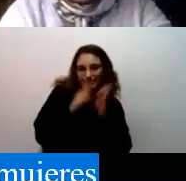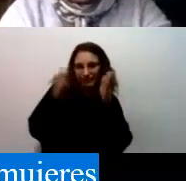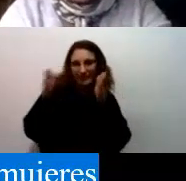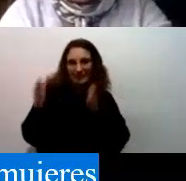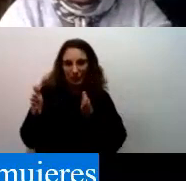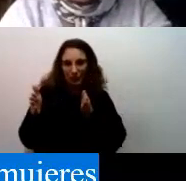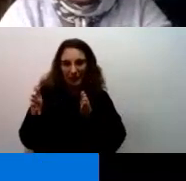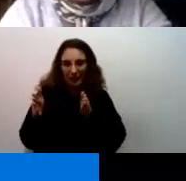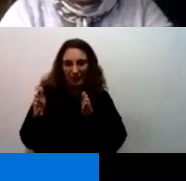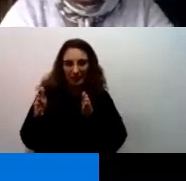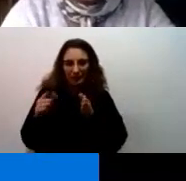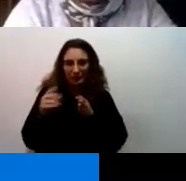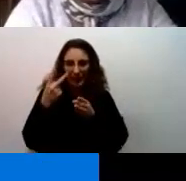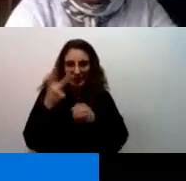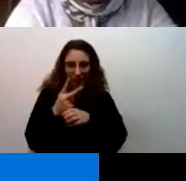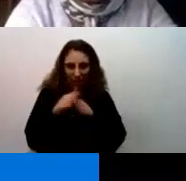Perfecto.